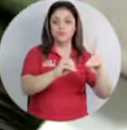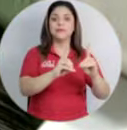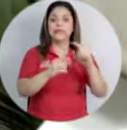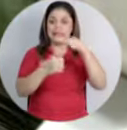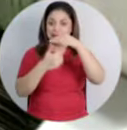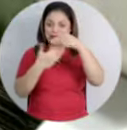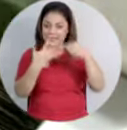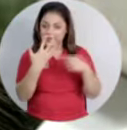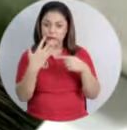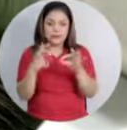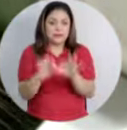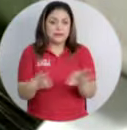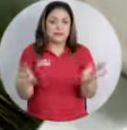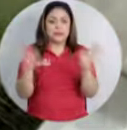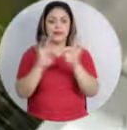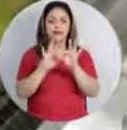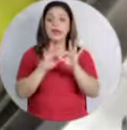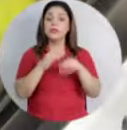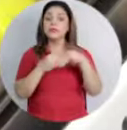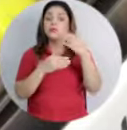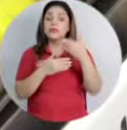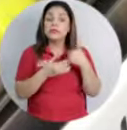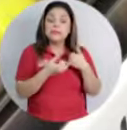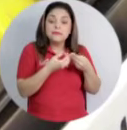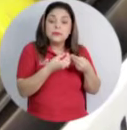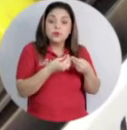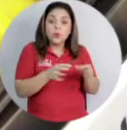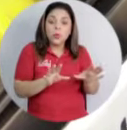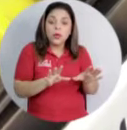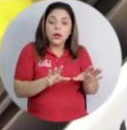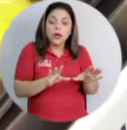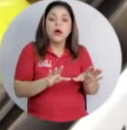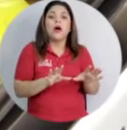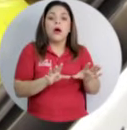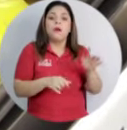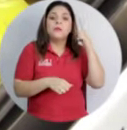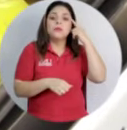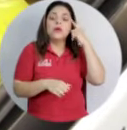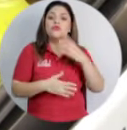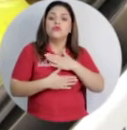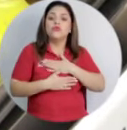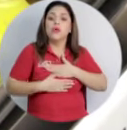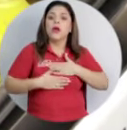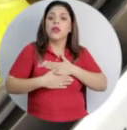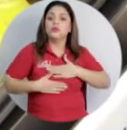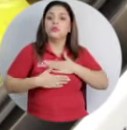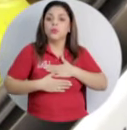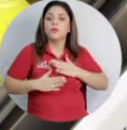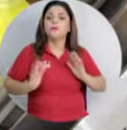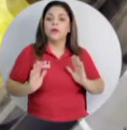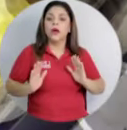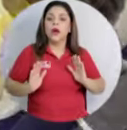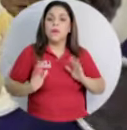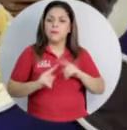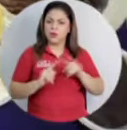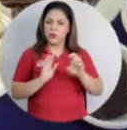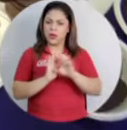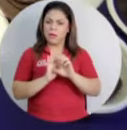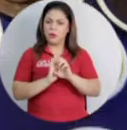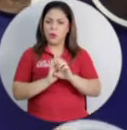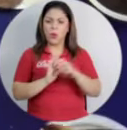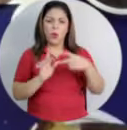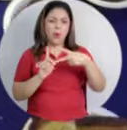en una recreación. Pero hay recreaciones de recreaciones. Sí. Yo puedo elegir para sacar en Facebook, o sea, un hotel